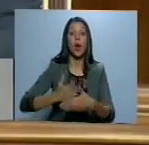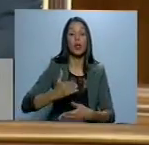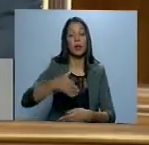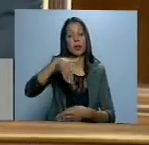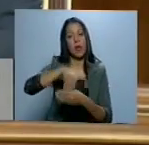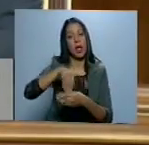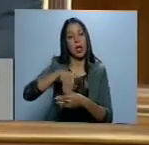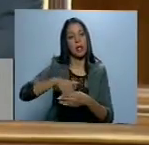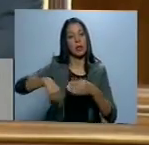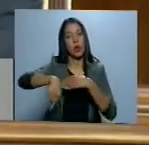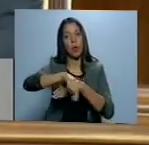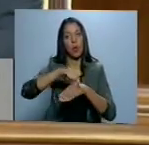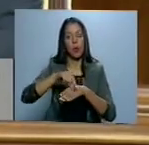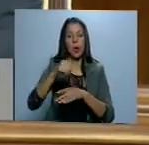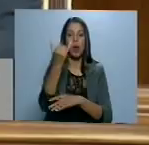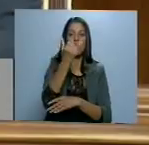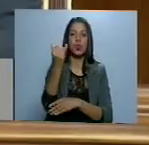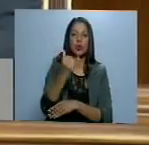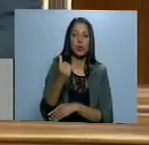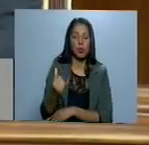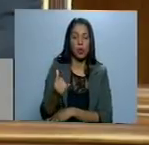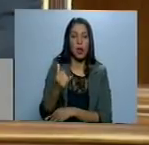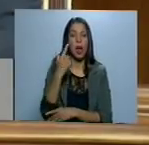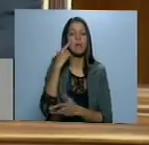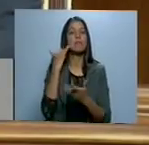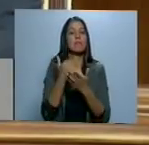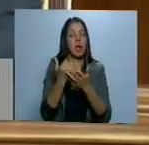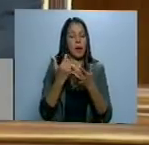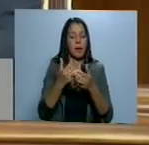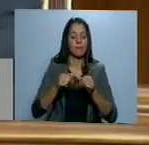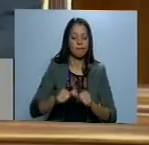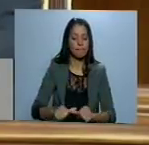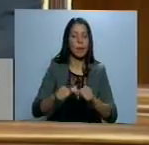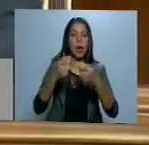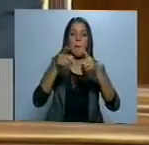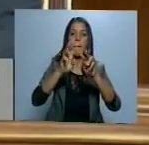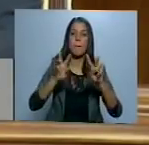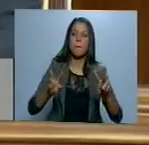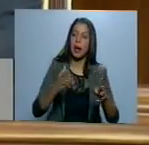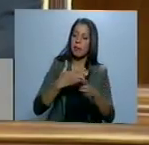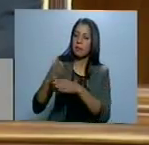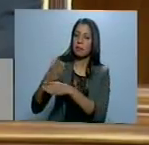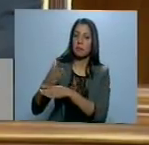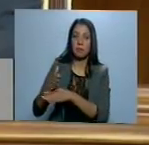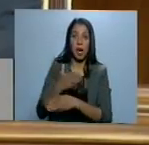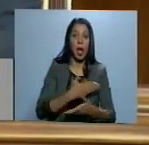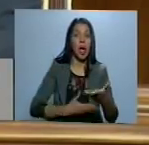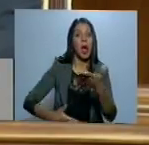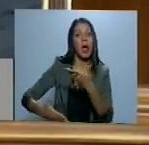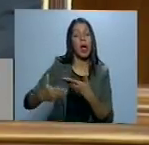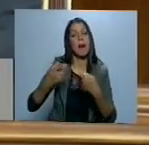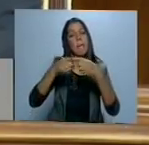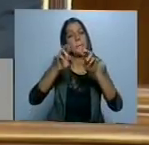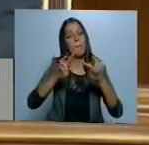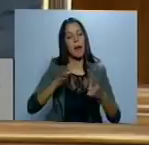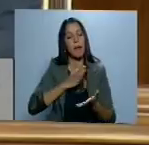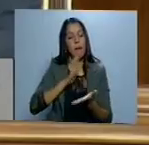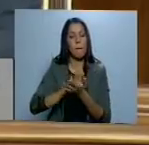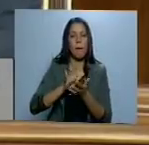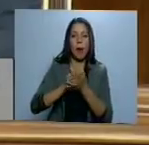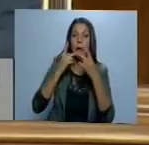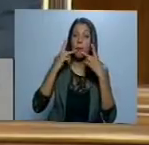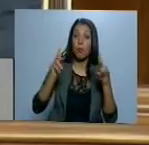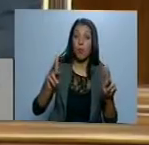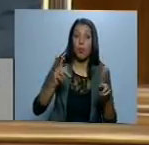de la gobernación del Estado Zulia ha permitido afianzar la paz, la convivencia y la tranquilidad pública, reafirmando la